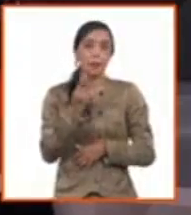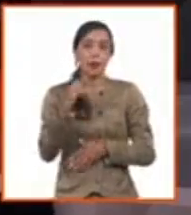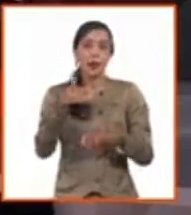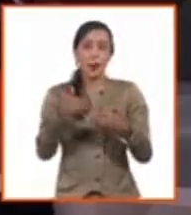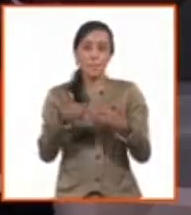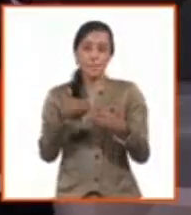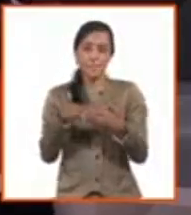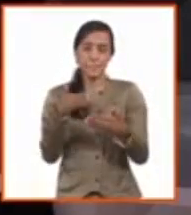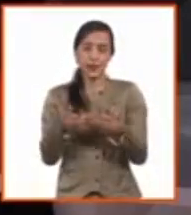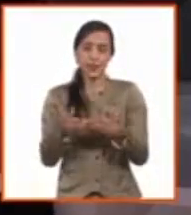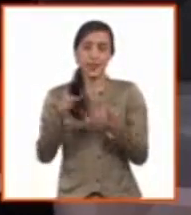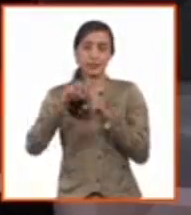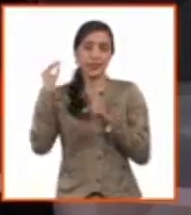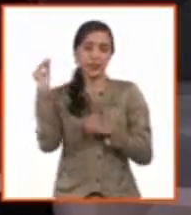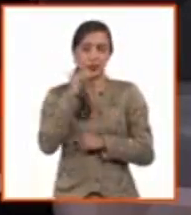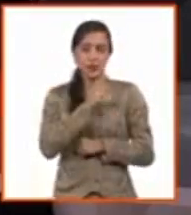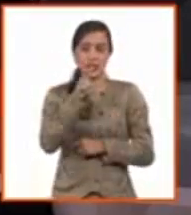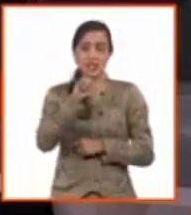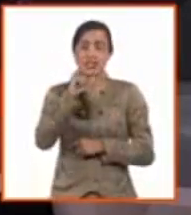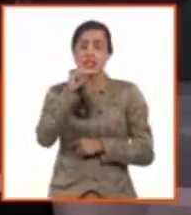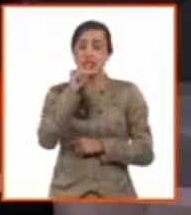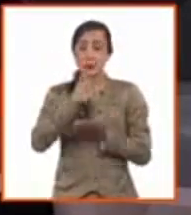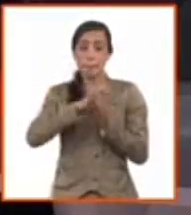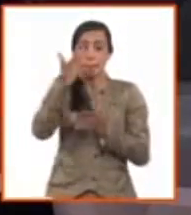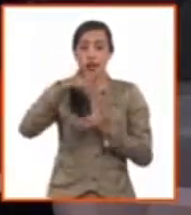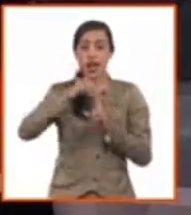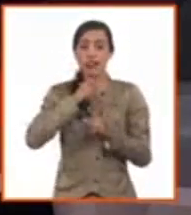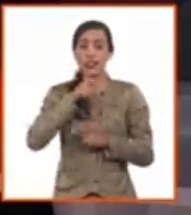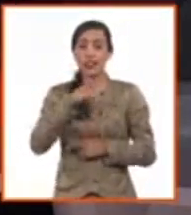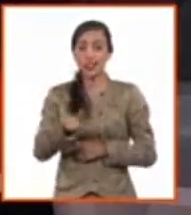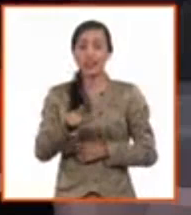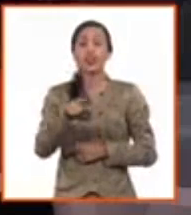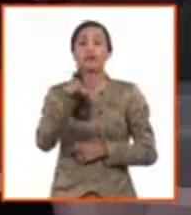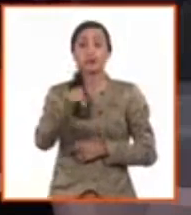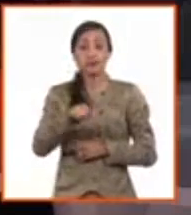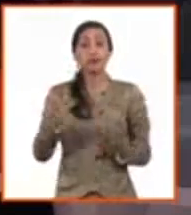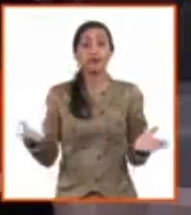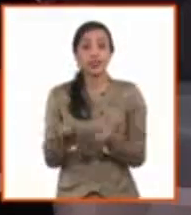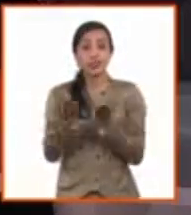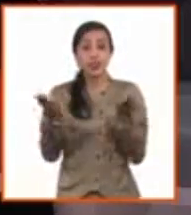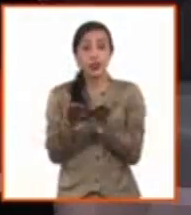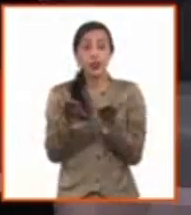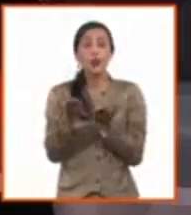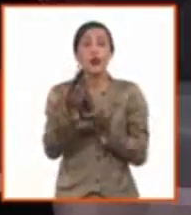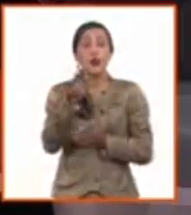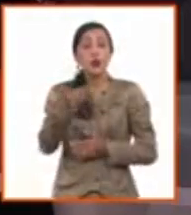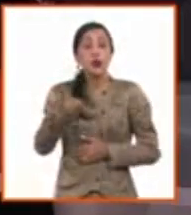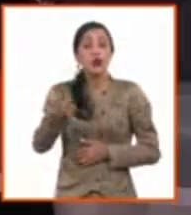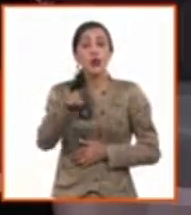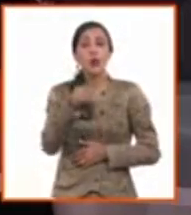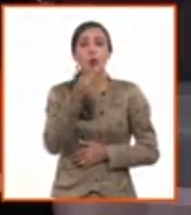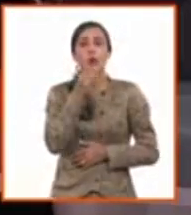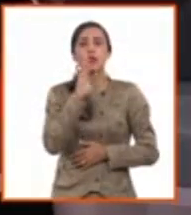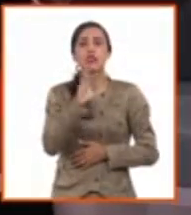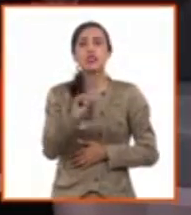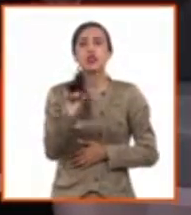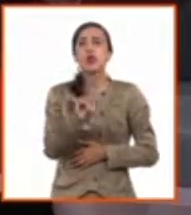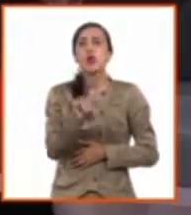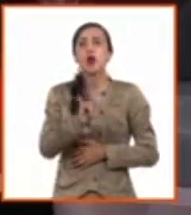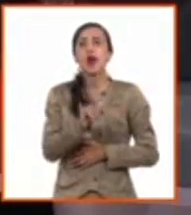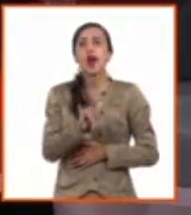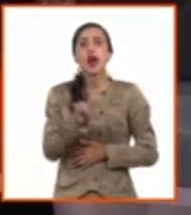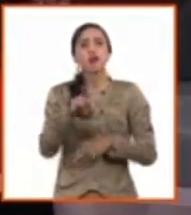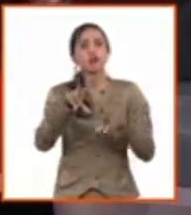su primera empresa alta tecnología que es sin mattel así que es parte de toda esta desarrollamos y son podemos decir